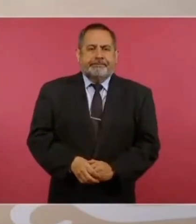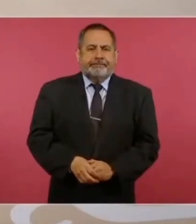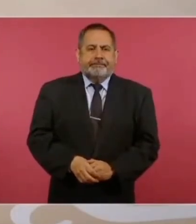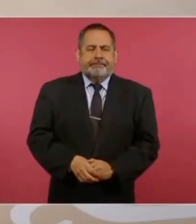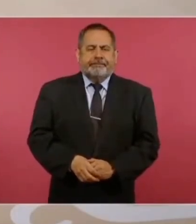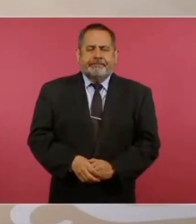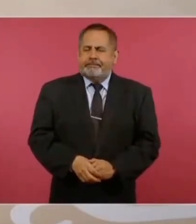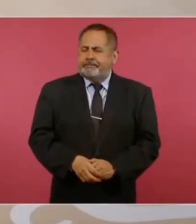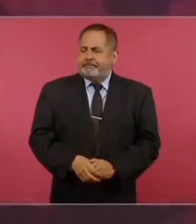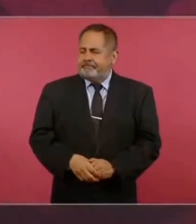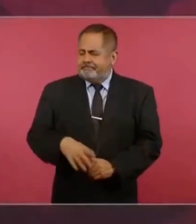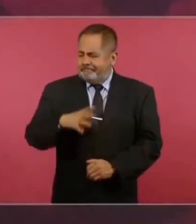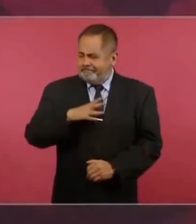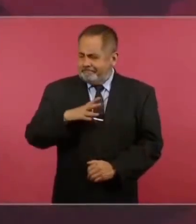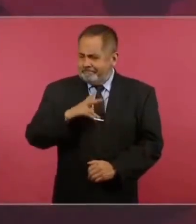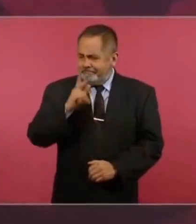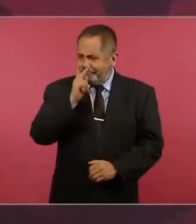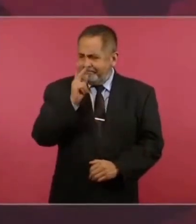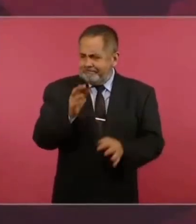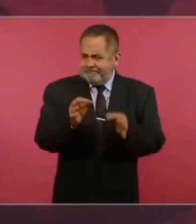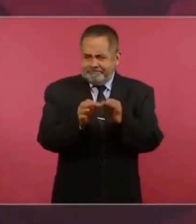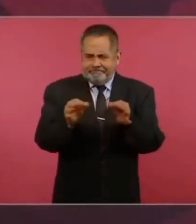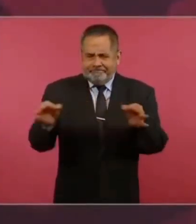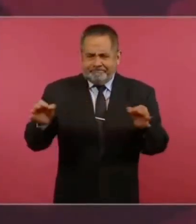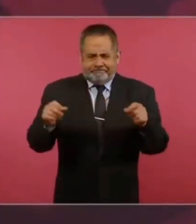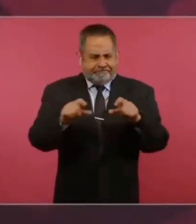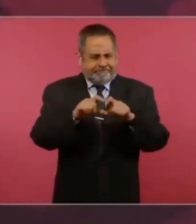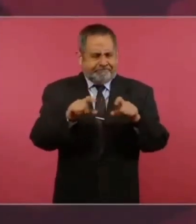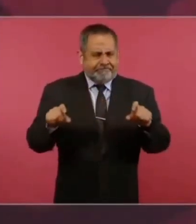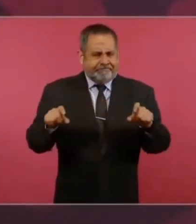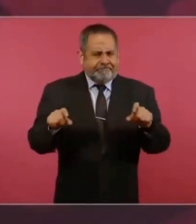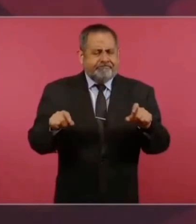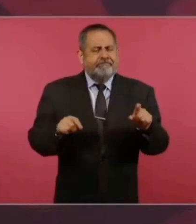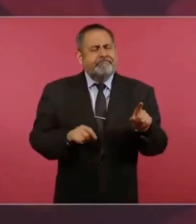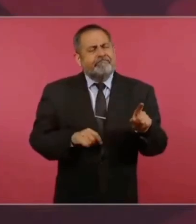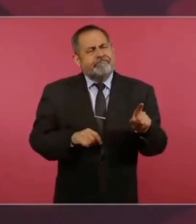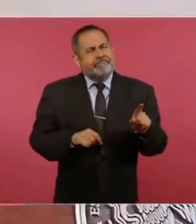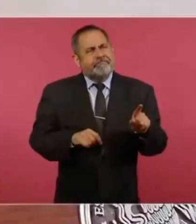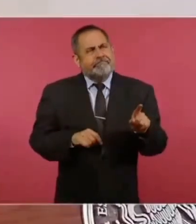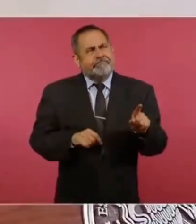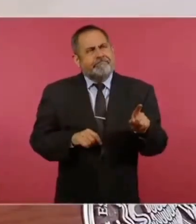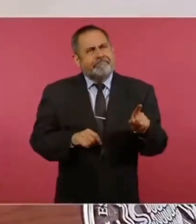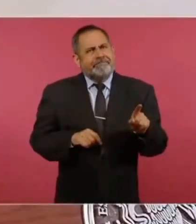una frase que dice: el que paga